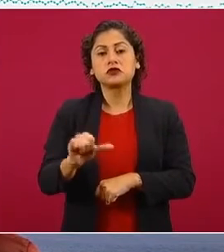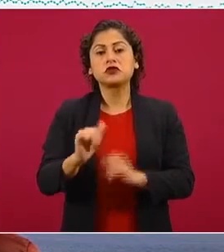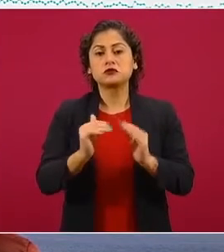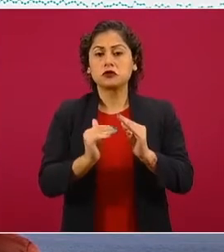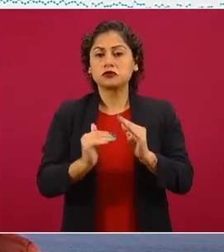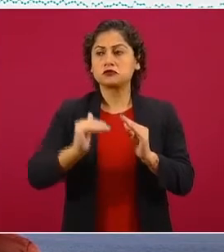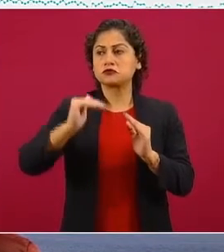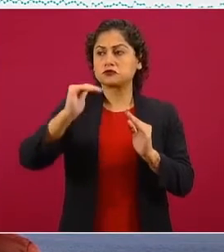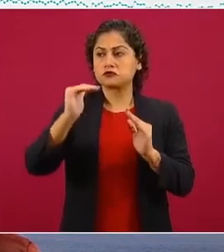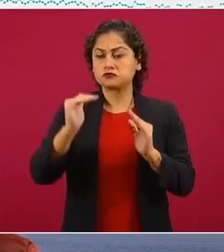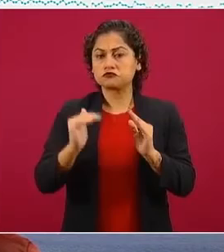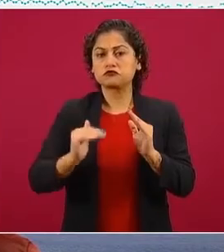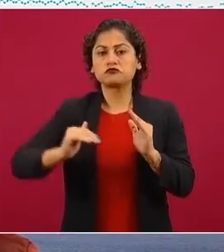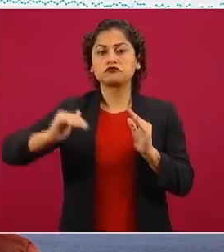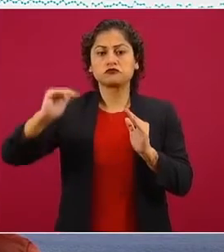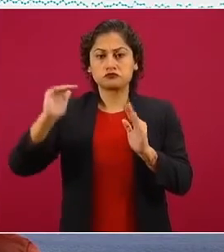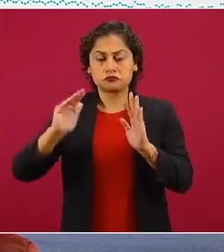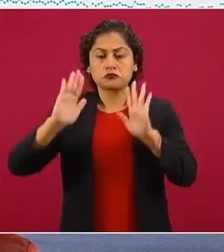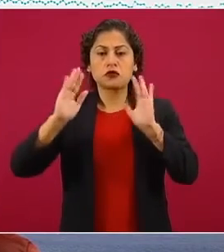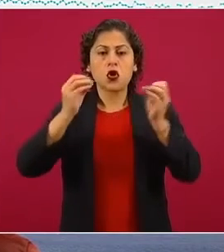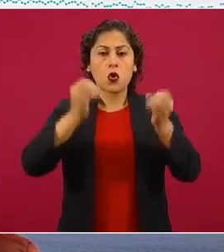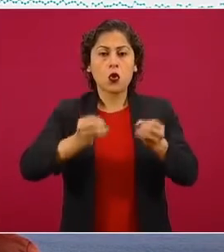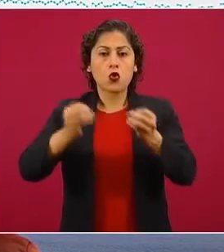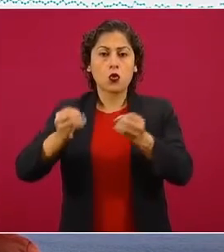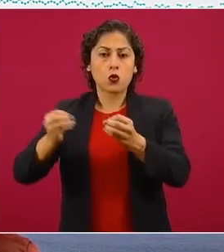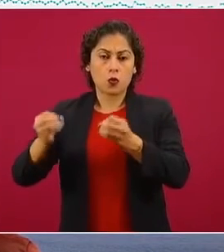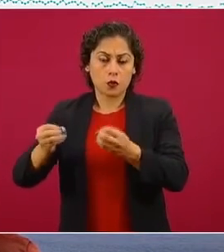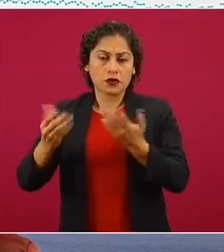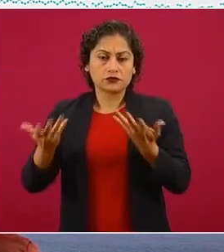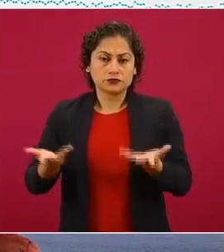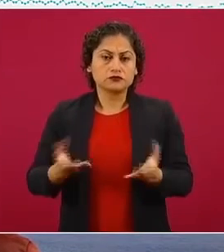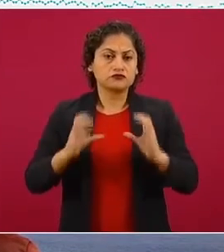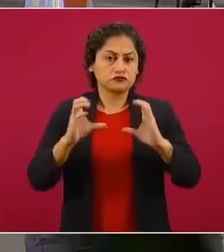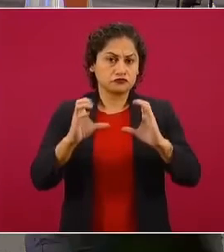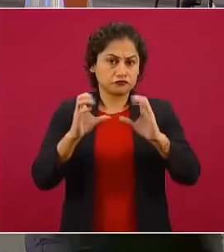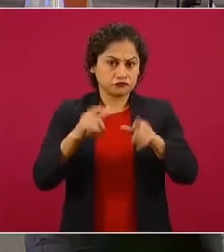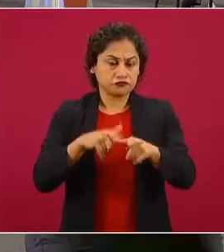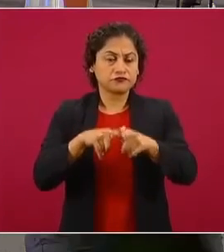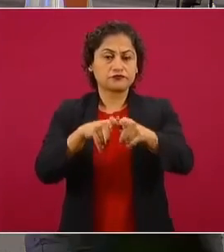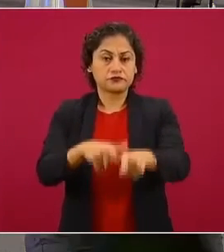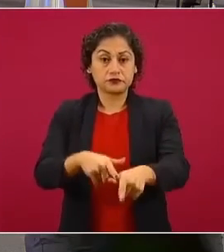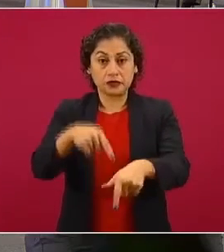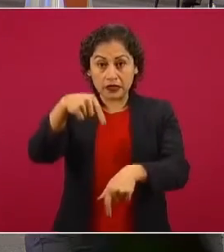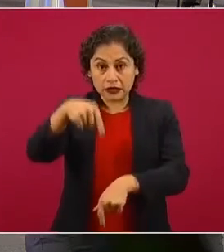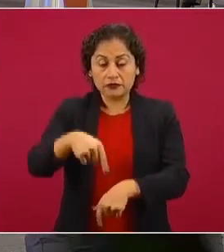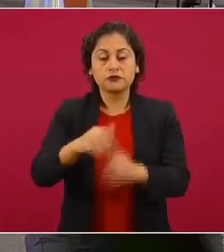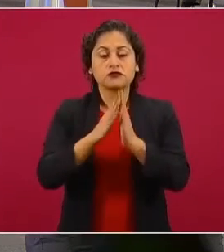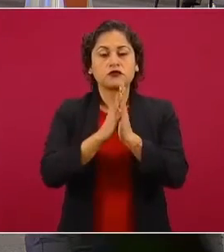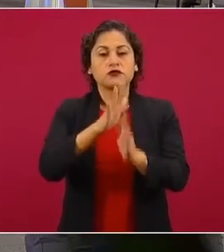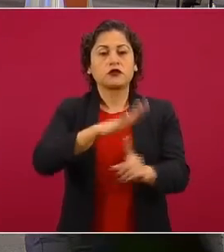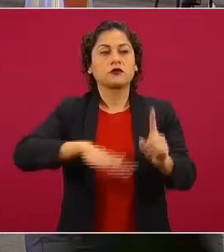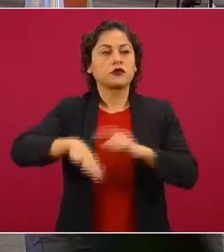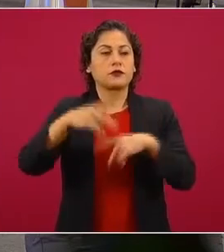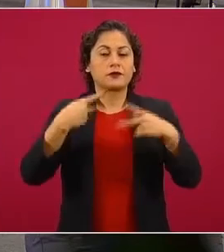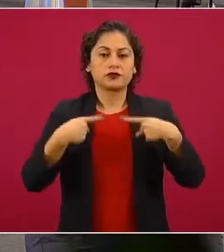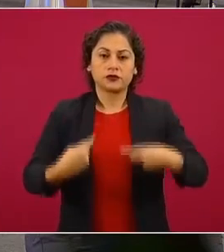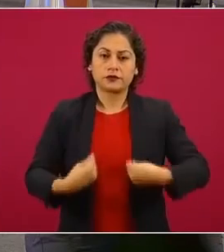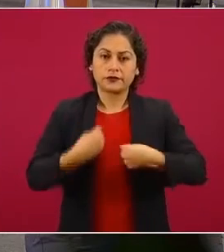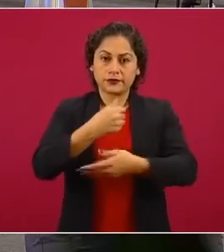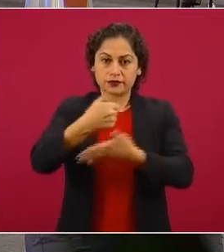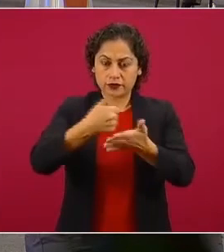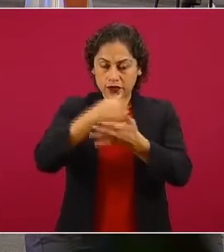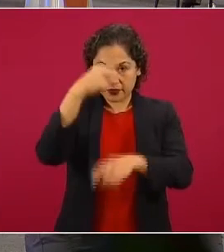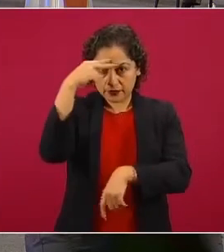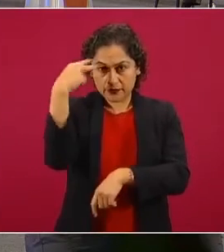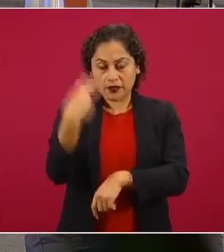pero sostenida a la ocupación, y aquí pedimos la colaboración también de los habitantes de la Ciudad de México para